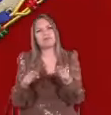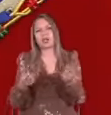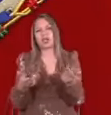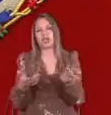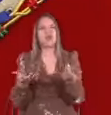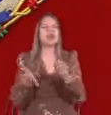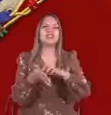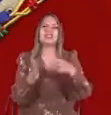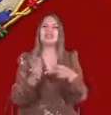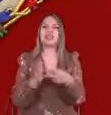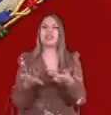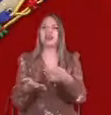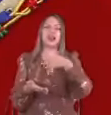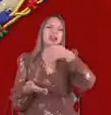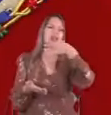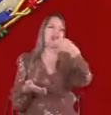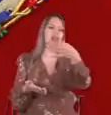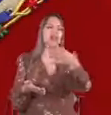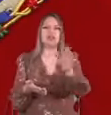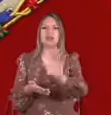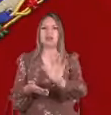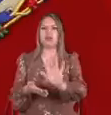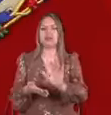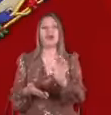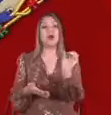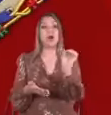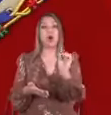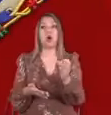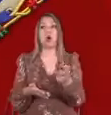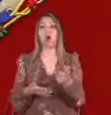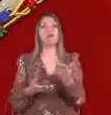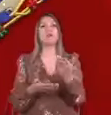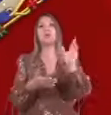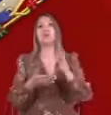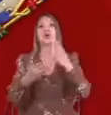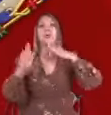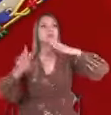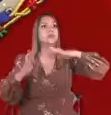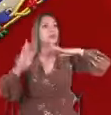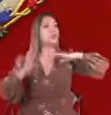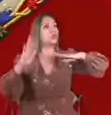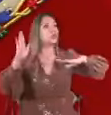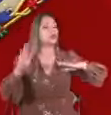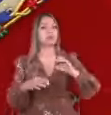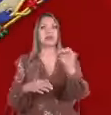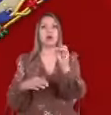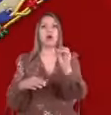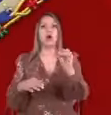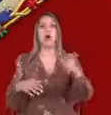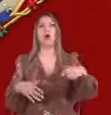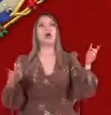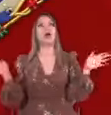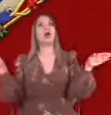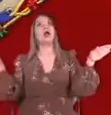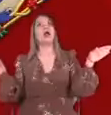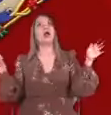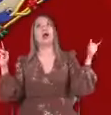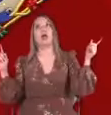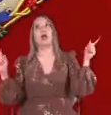sí misma. Y no se trata de ofertar castillos en el aire, ni que los monumentos giren 360 grados. Eso